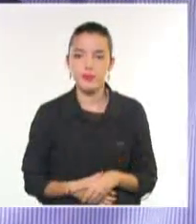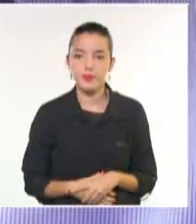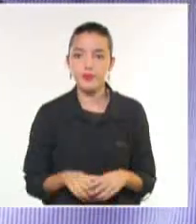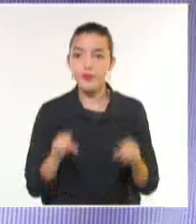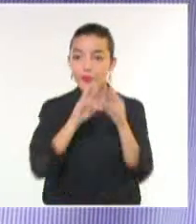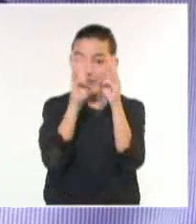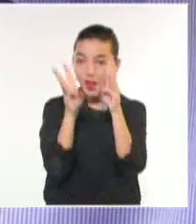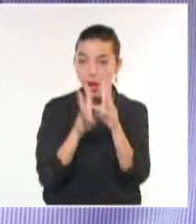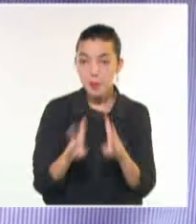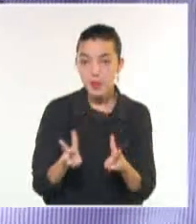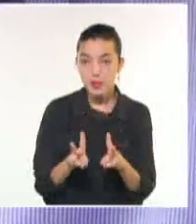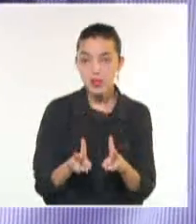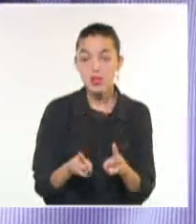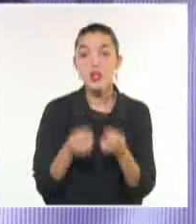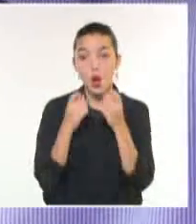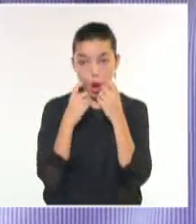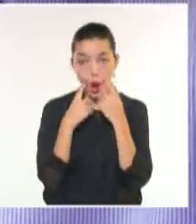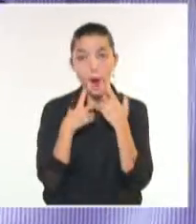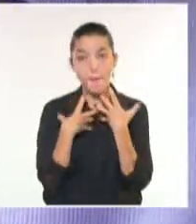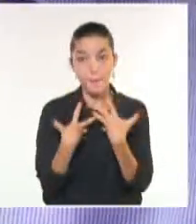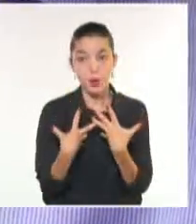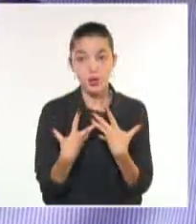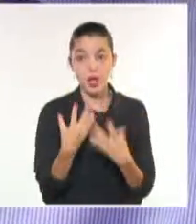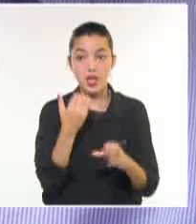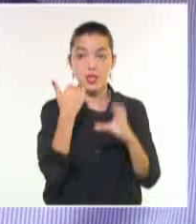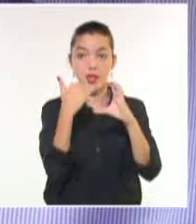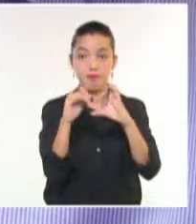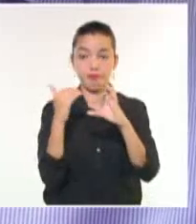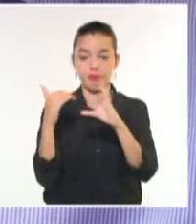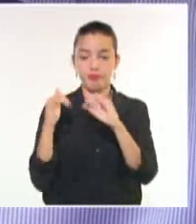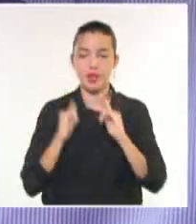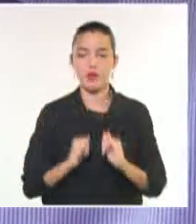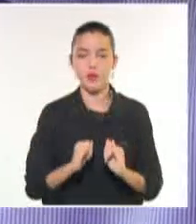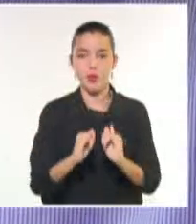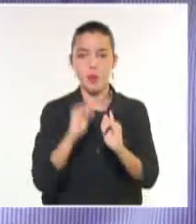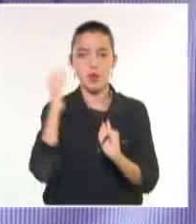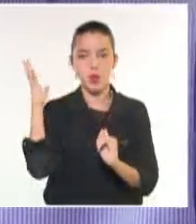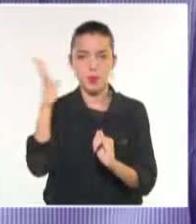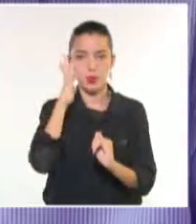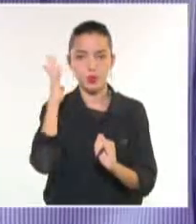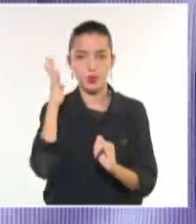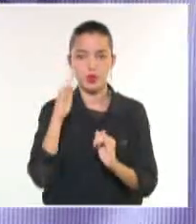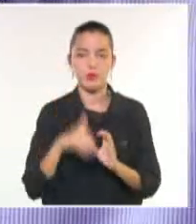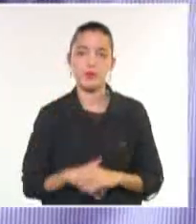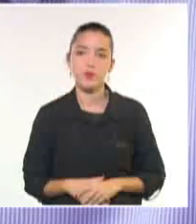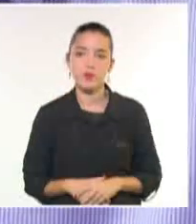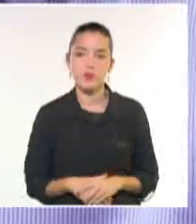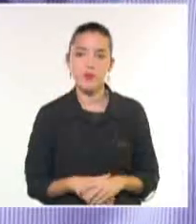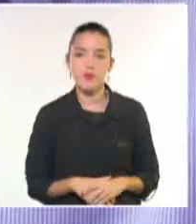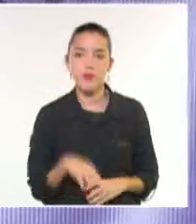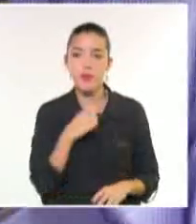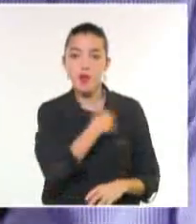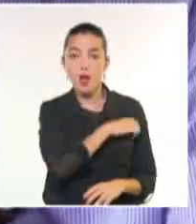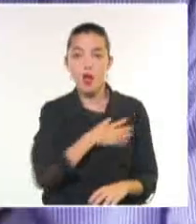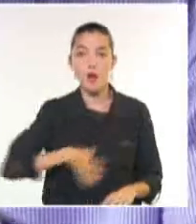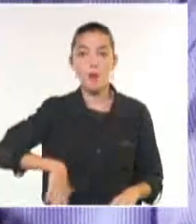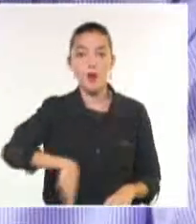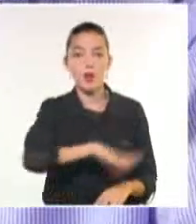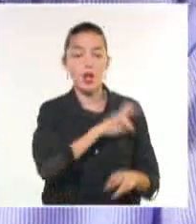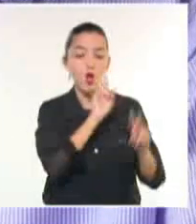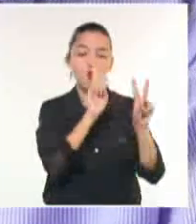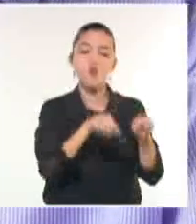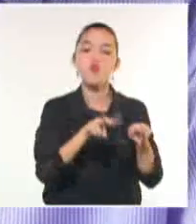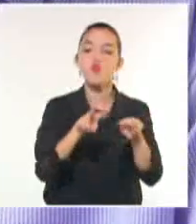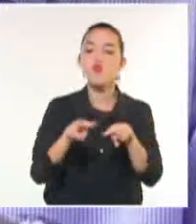tienen una marcada importancia en la difusión de la información meteorológica. Siempre los públicos tienen que tratar de buscar dónde está